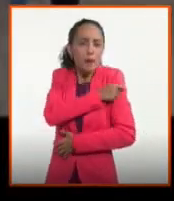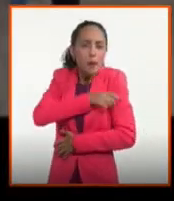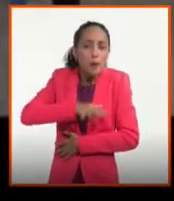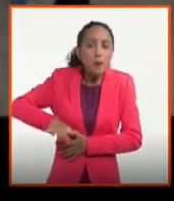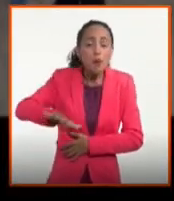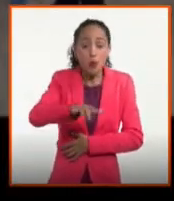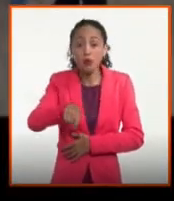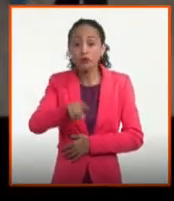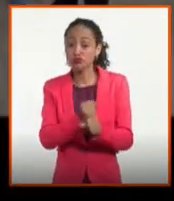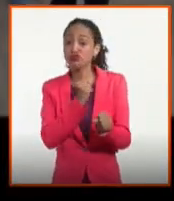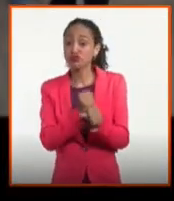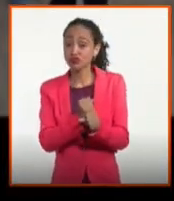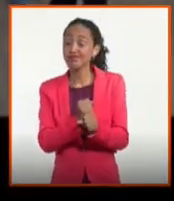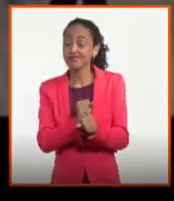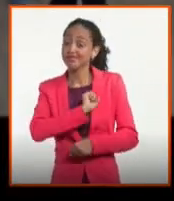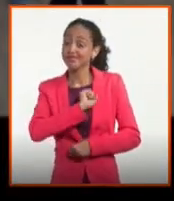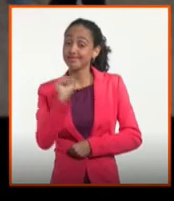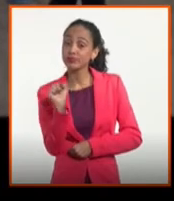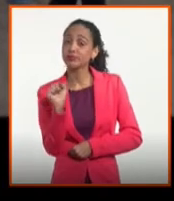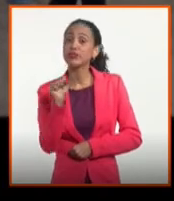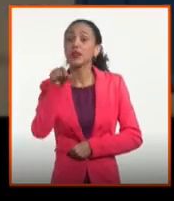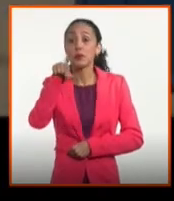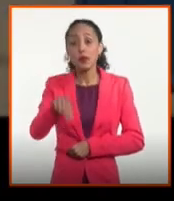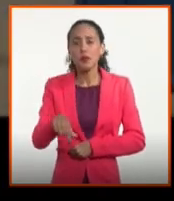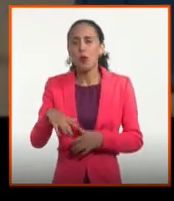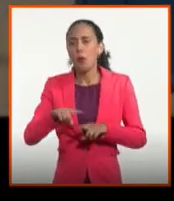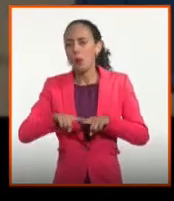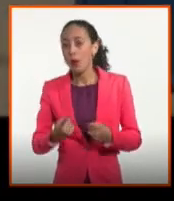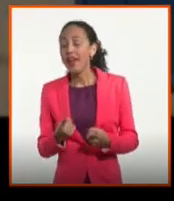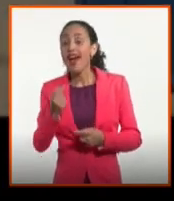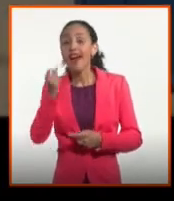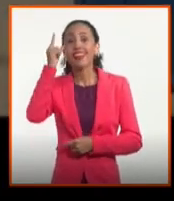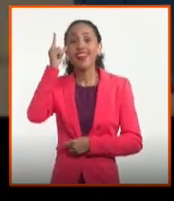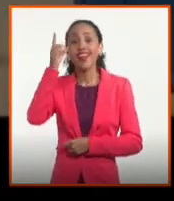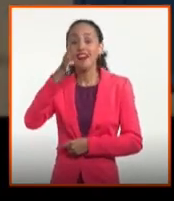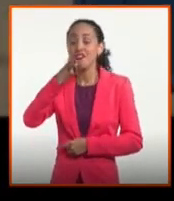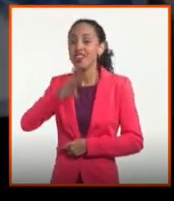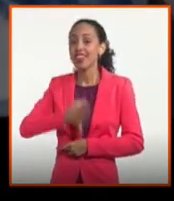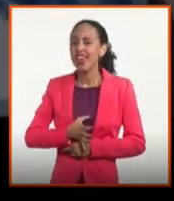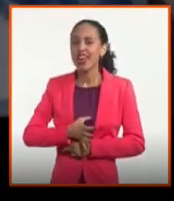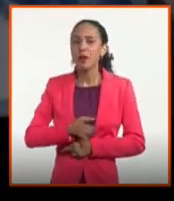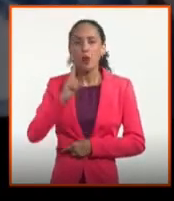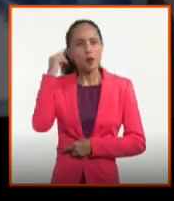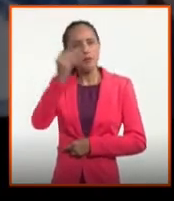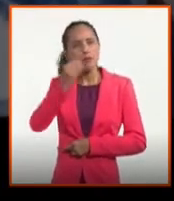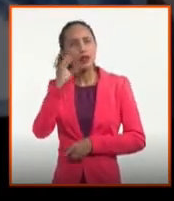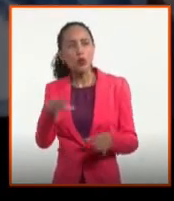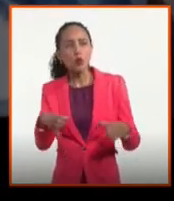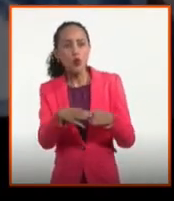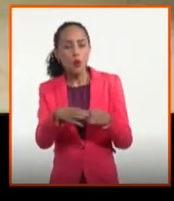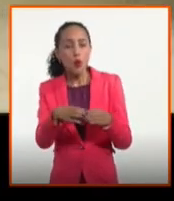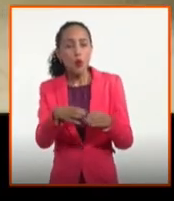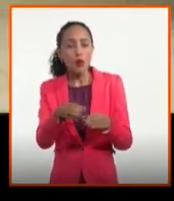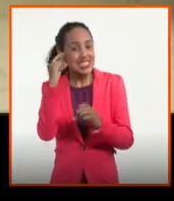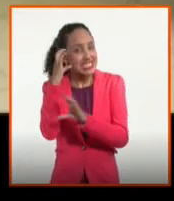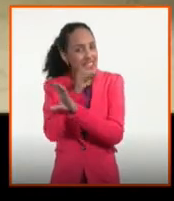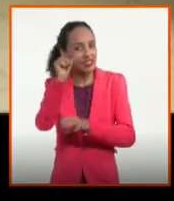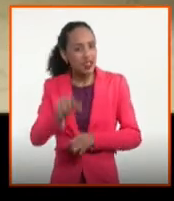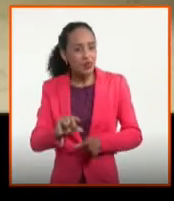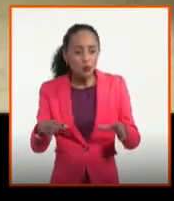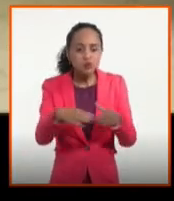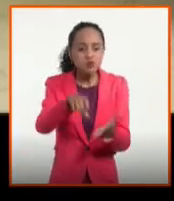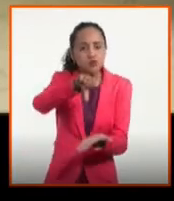que salió de lo que ha hecho y eso nuestro comandante en jefe de los científicos que formó de los centros que creó ha hecho posible